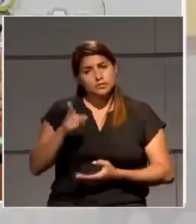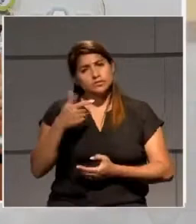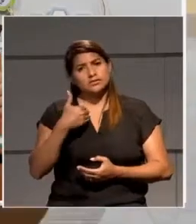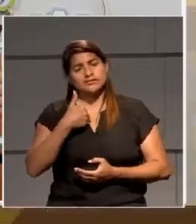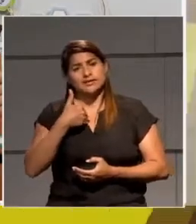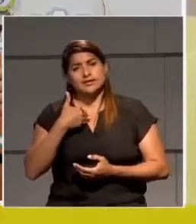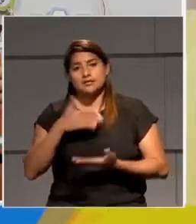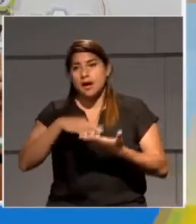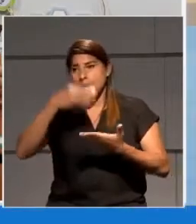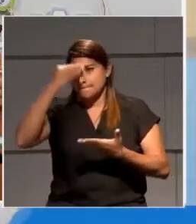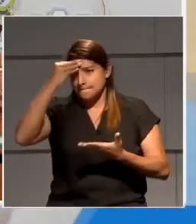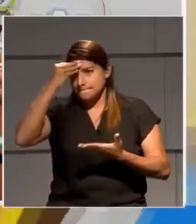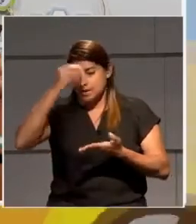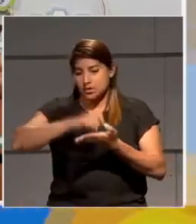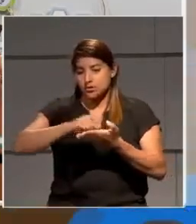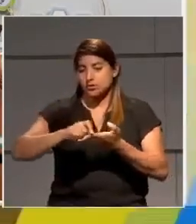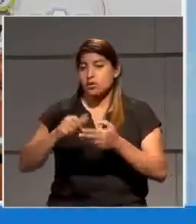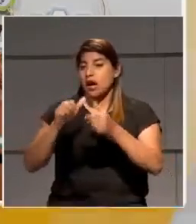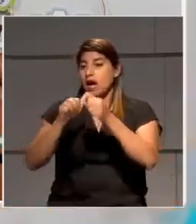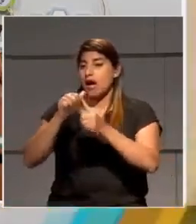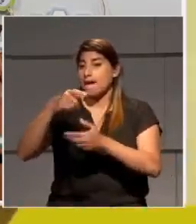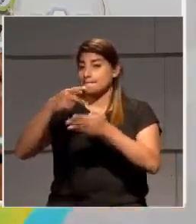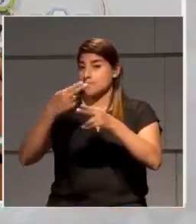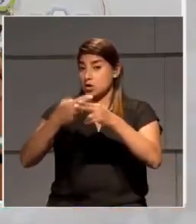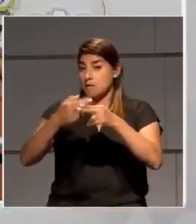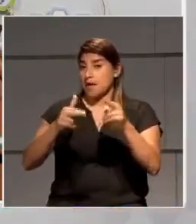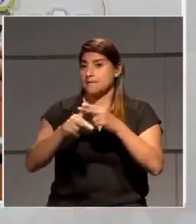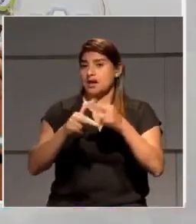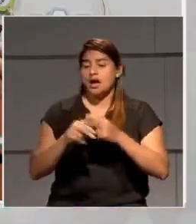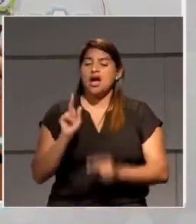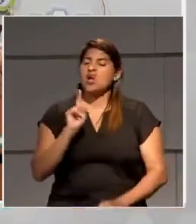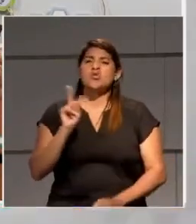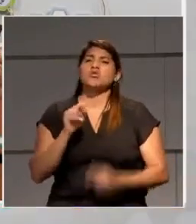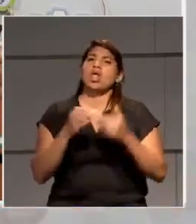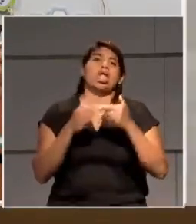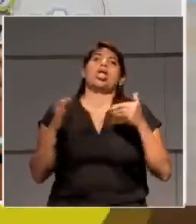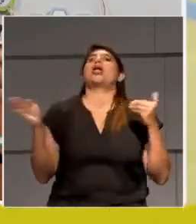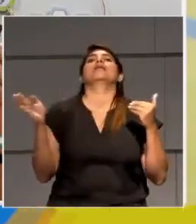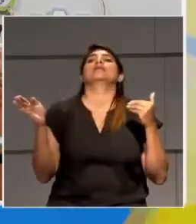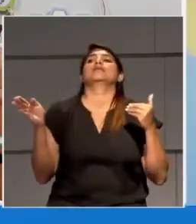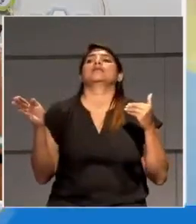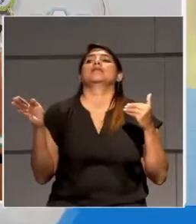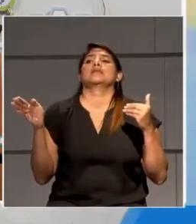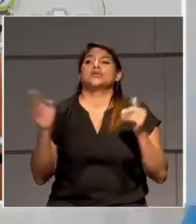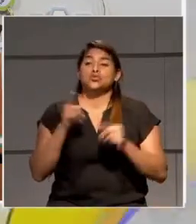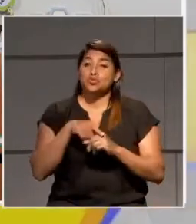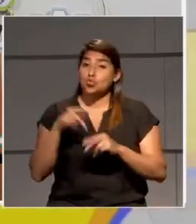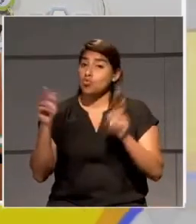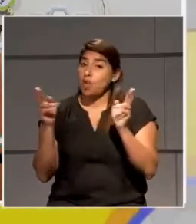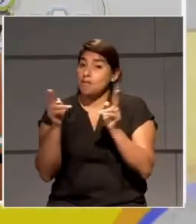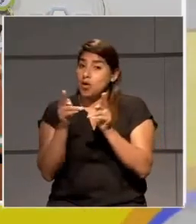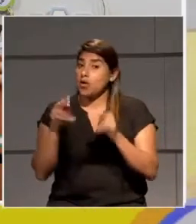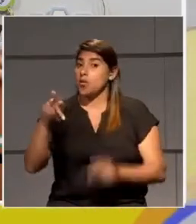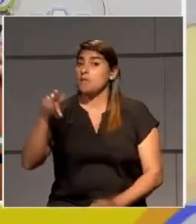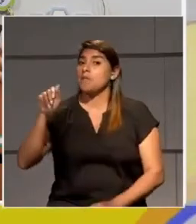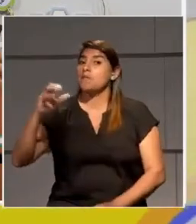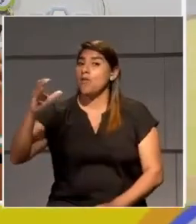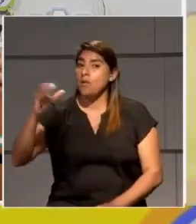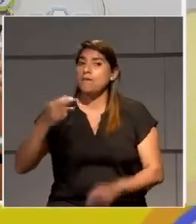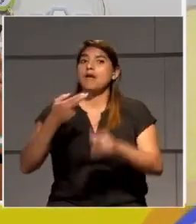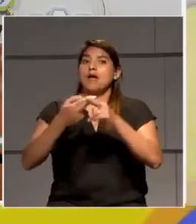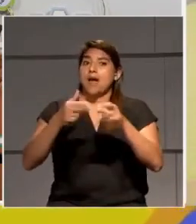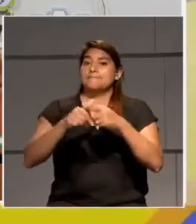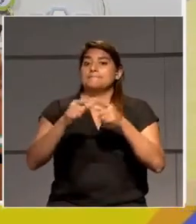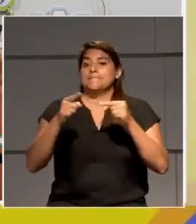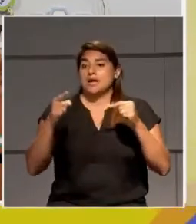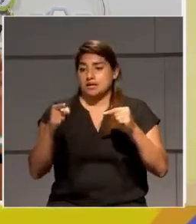¿Y ya aprendiste a escribir los apellidos? No, eso no, está muy largo. Y es que su nombre es muy corto, pero los